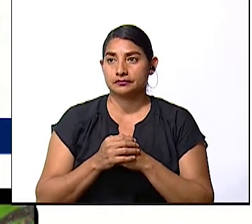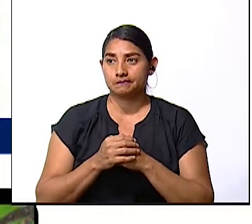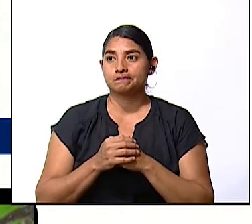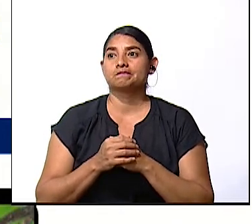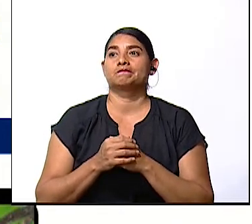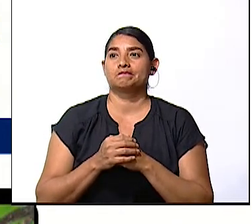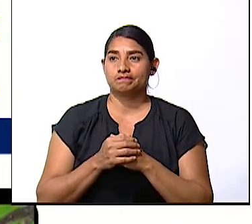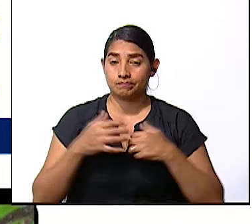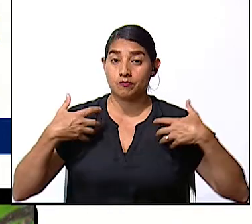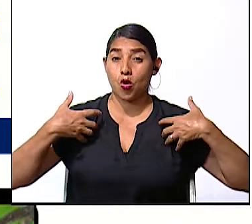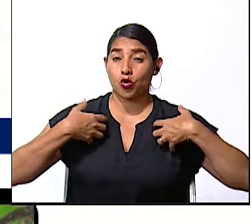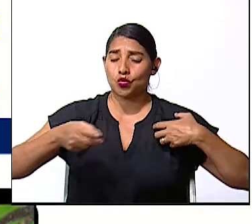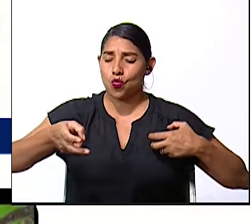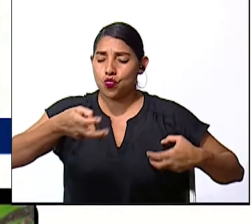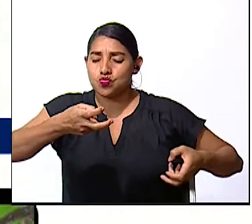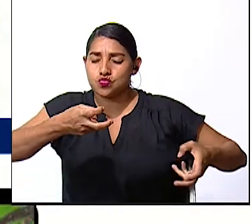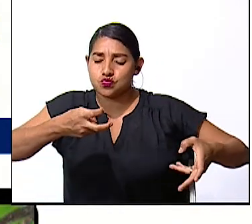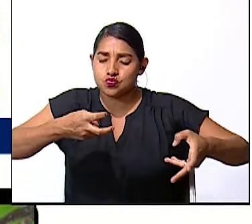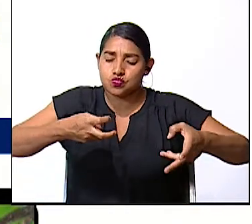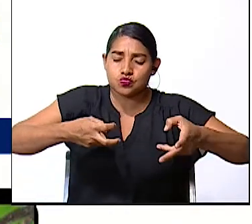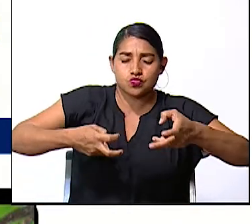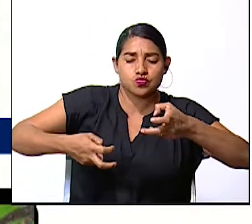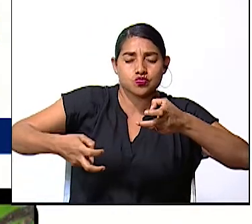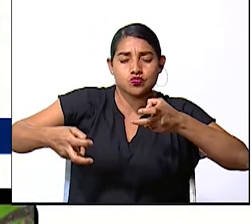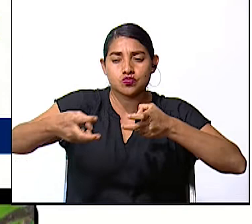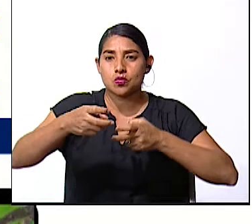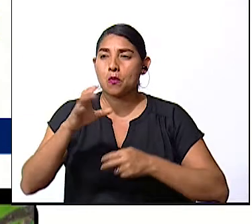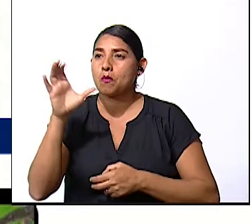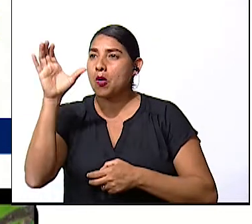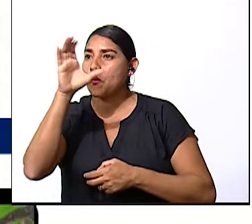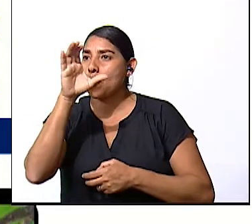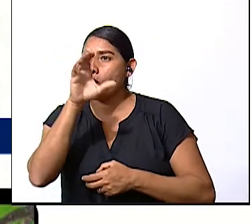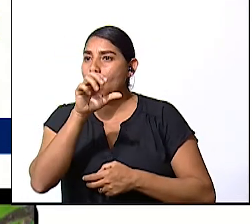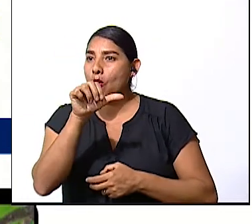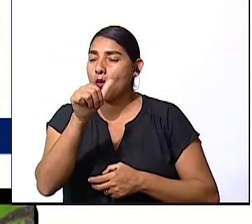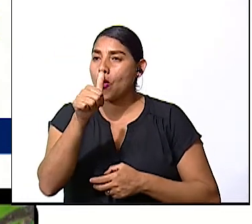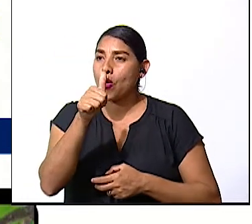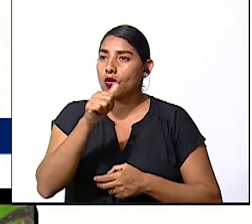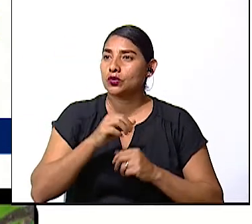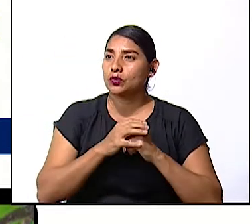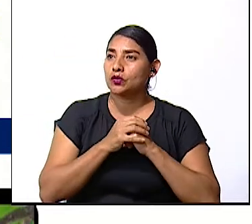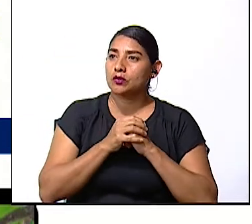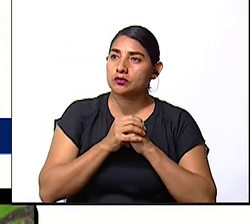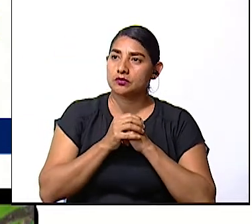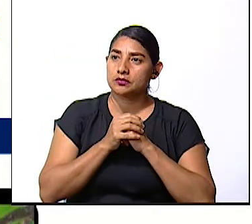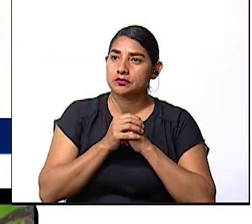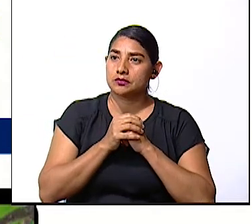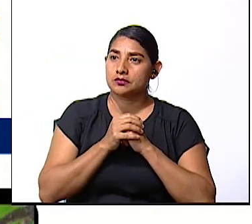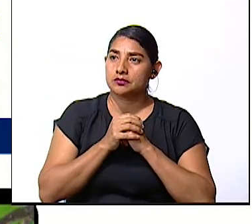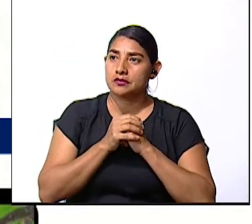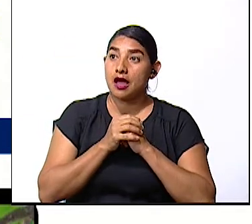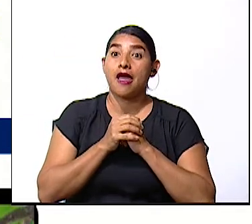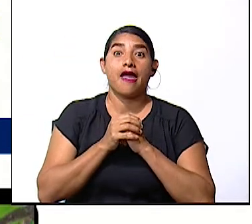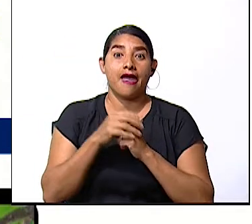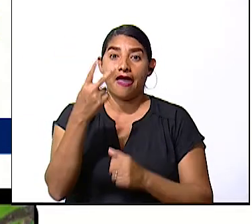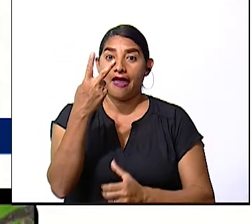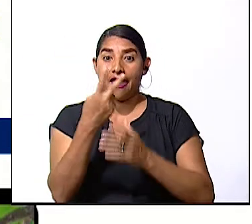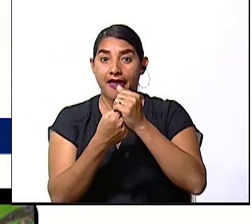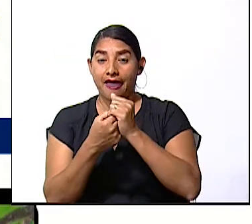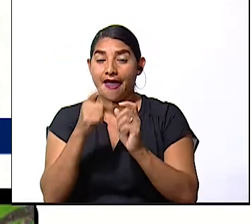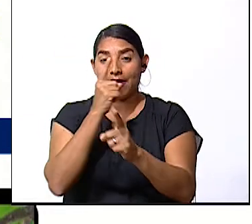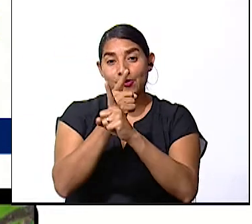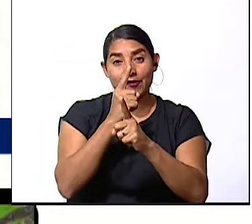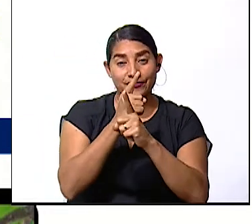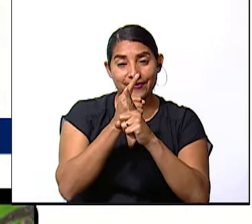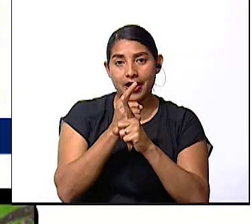Ajá, el oso perezoso. Y vamos a ver, está en el otro extremo. Eso,